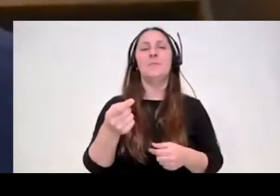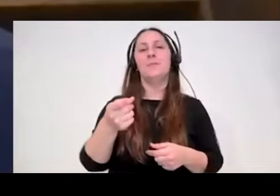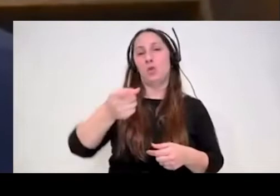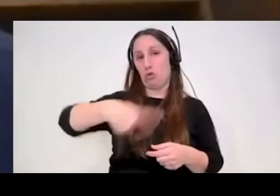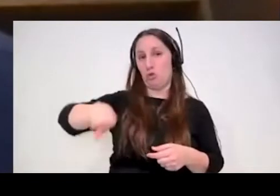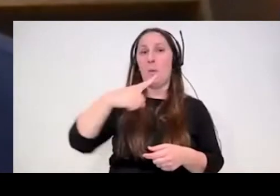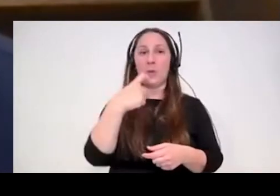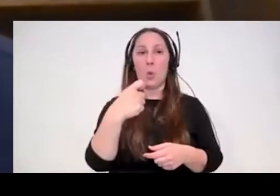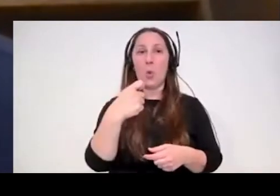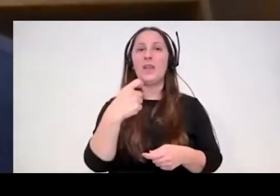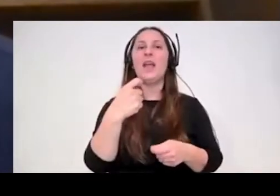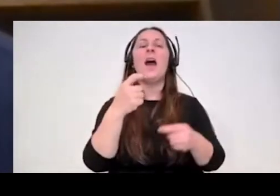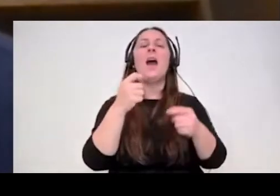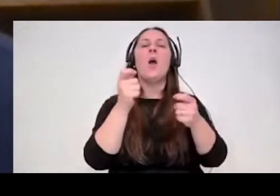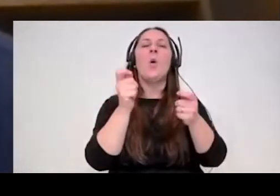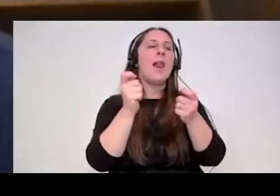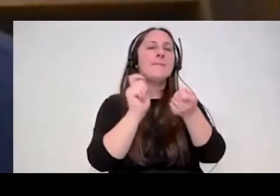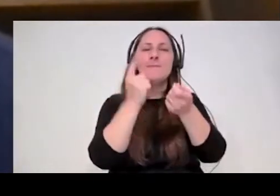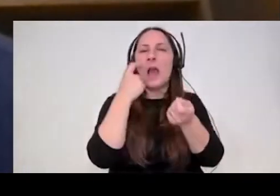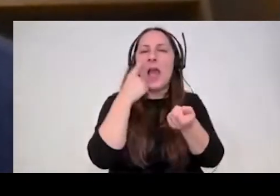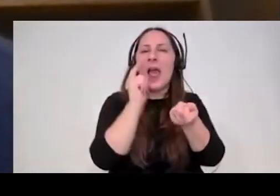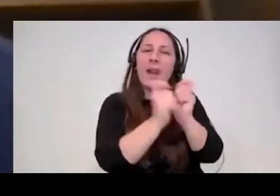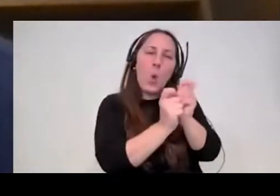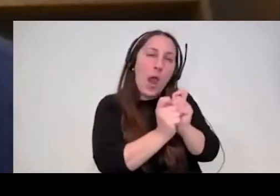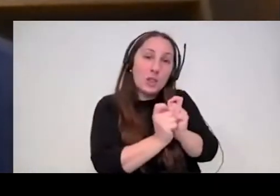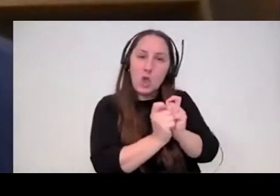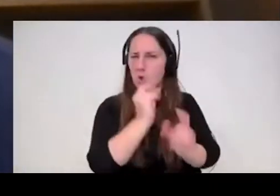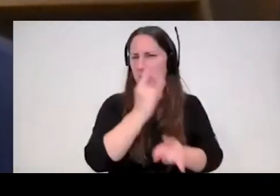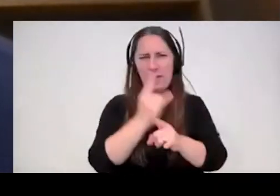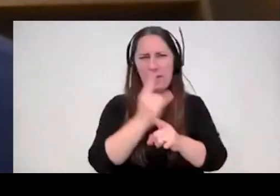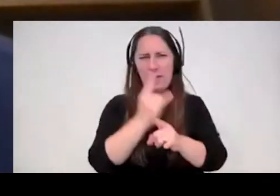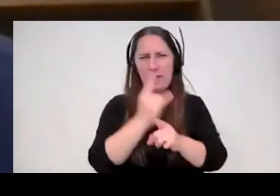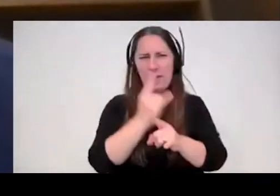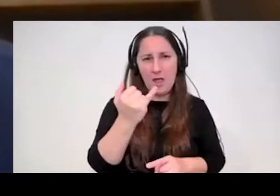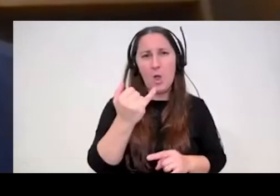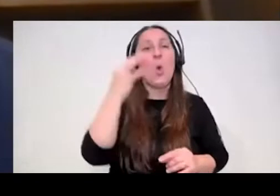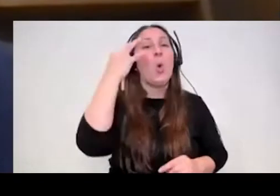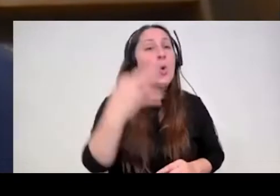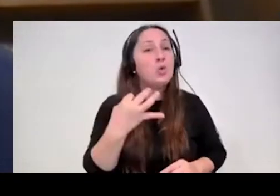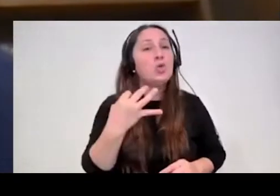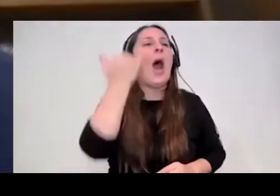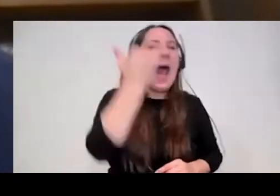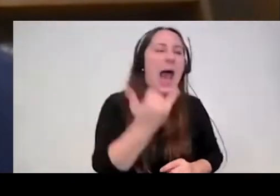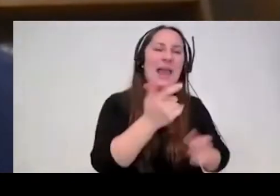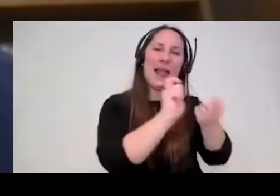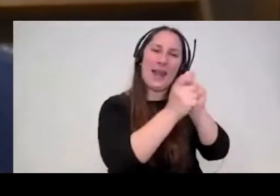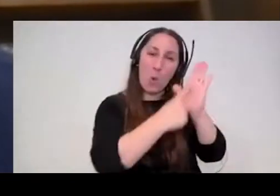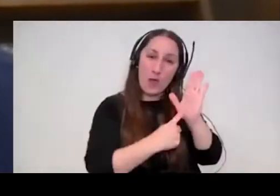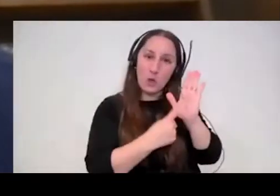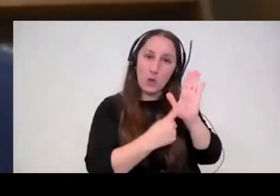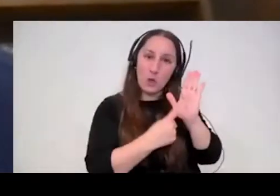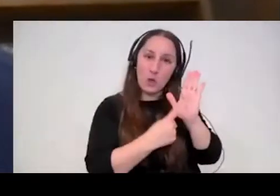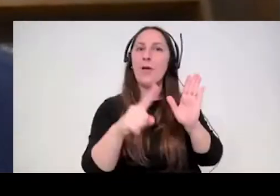regulación hay casi siempre. Paradójicamente suele haber regulación cuando no hay regulación. En los países que tienen menos